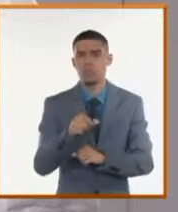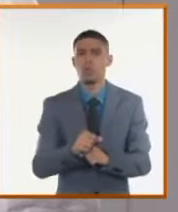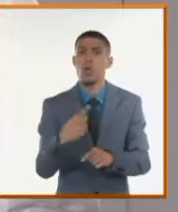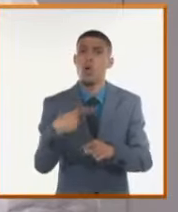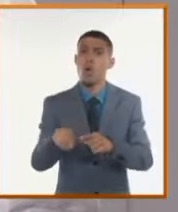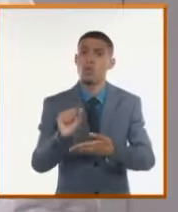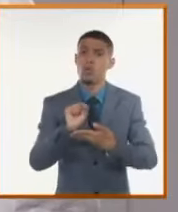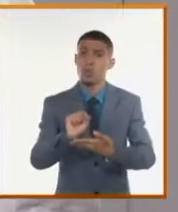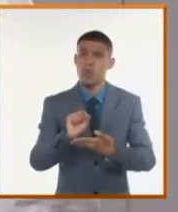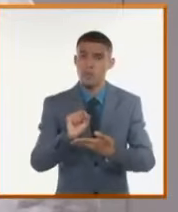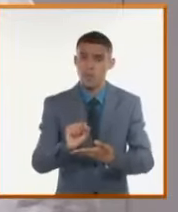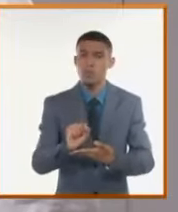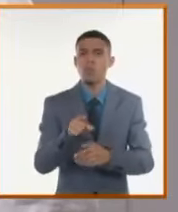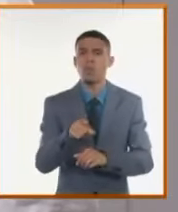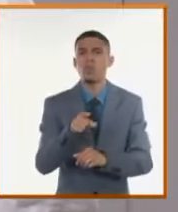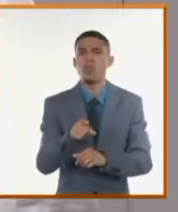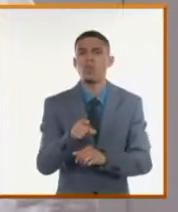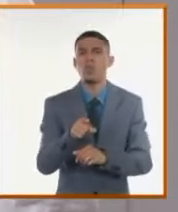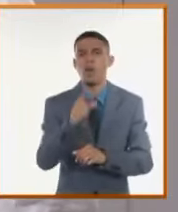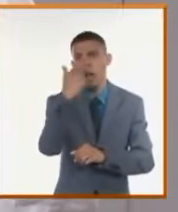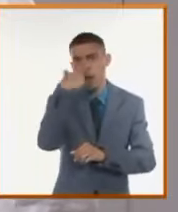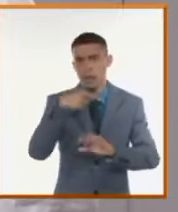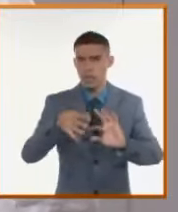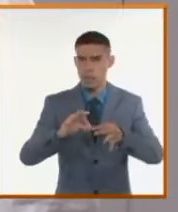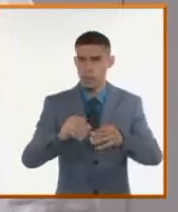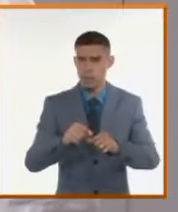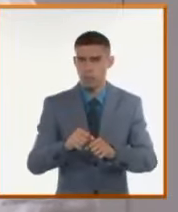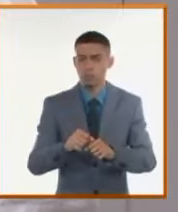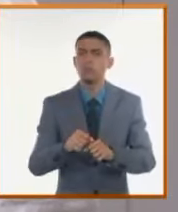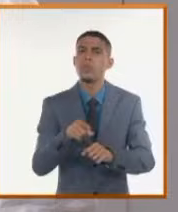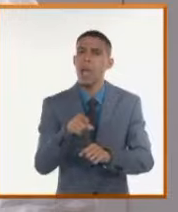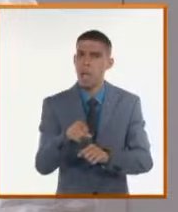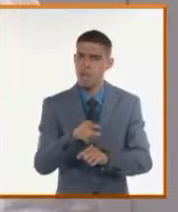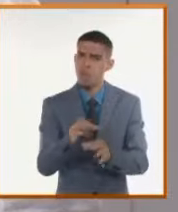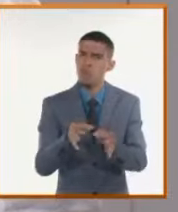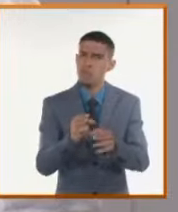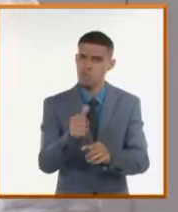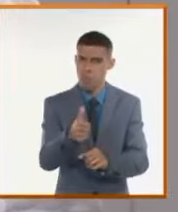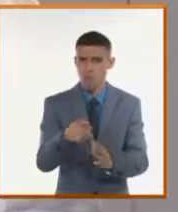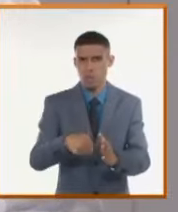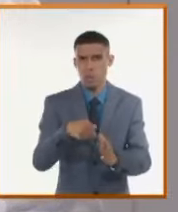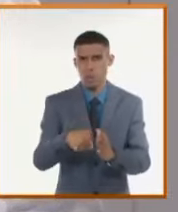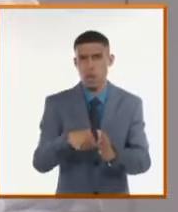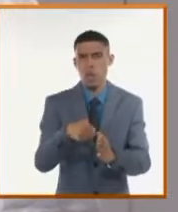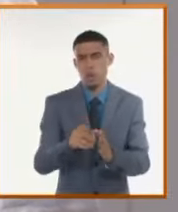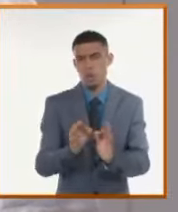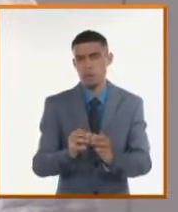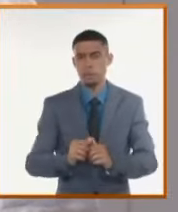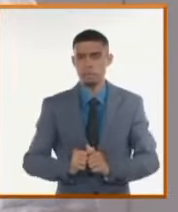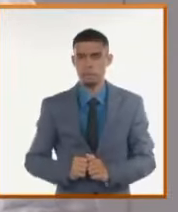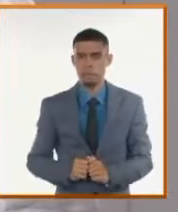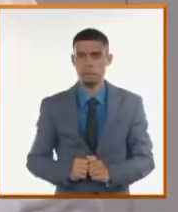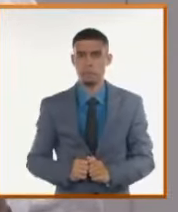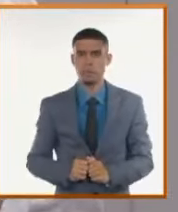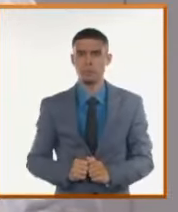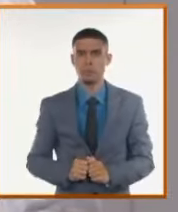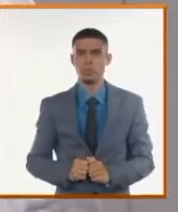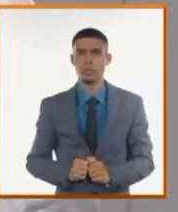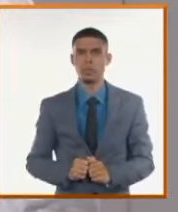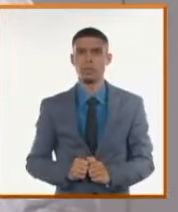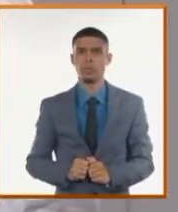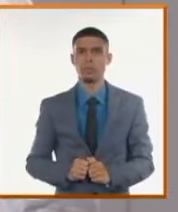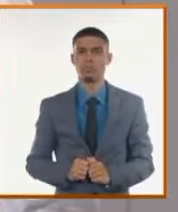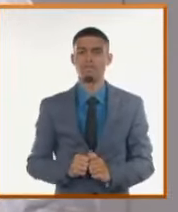localidad de emis O sea que son de los elementos que en estos momentos están operando en la en la capital del país